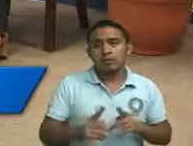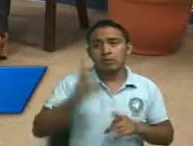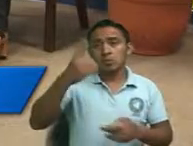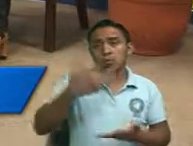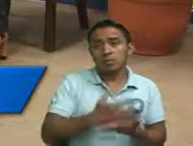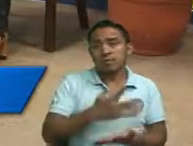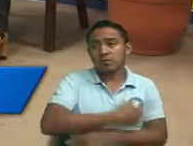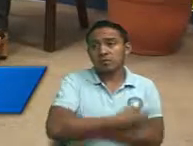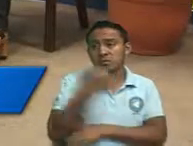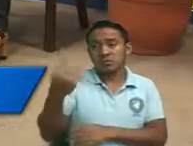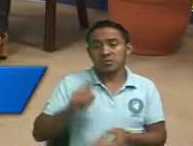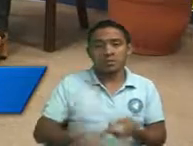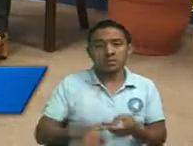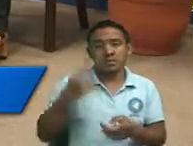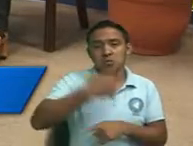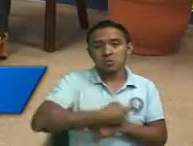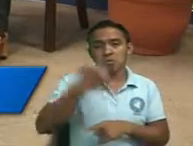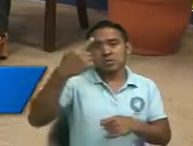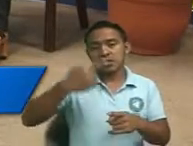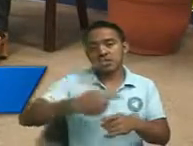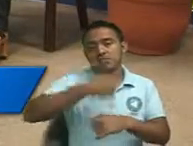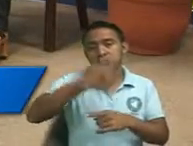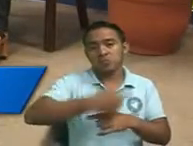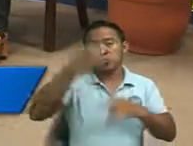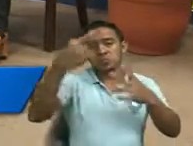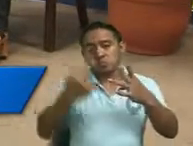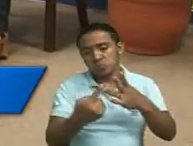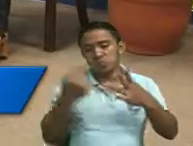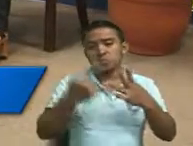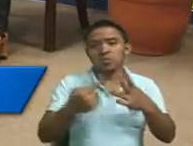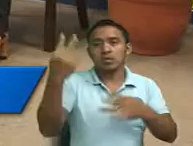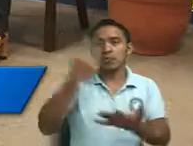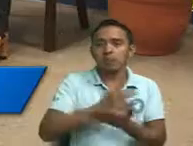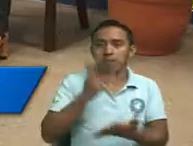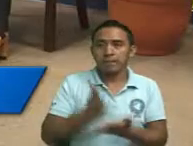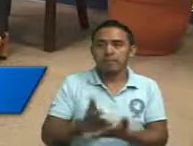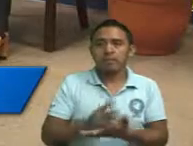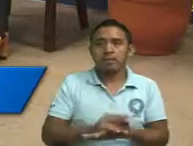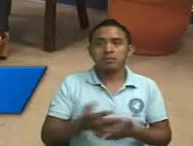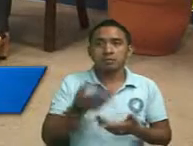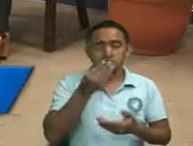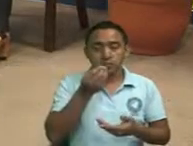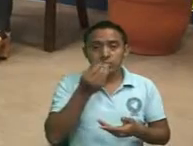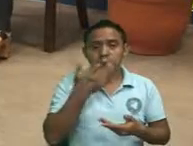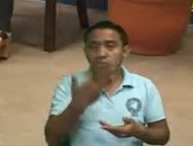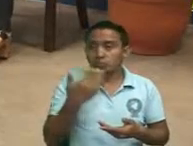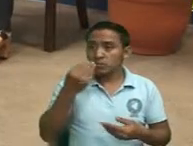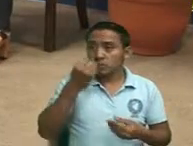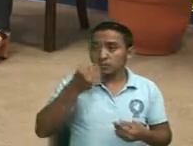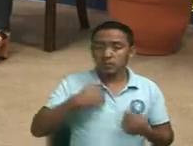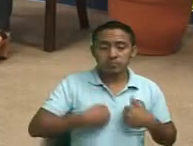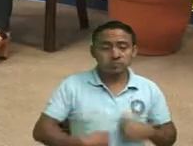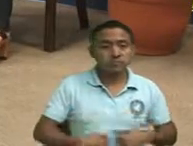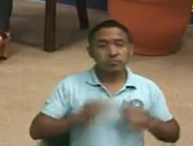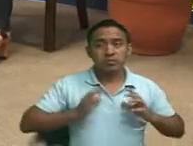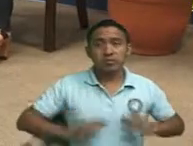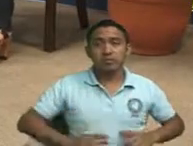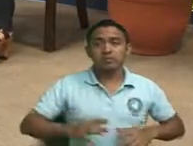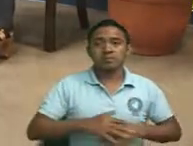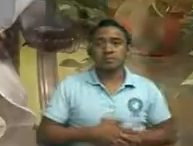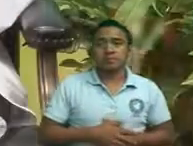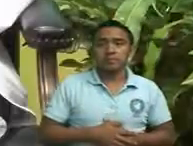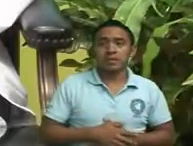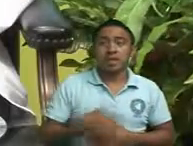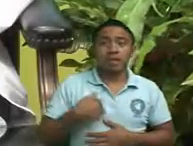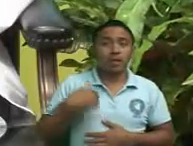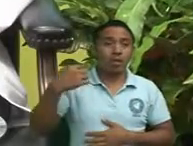al día, hay gente que va día por medio, hay gente que va cada dos veces, y aún teniendo buena alimentación, ¿verdad? No quiere decir que porque